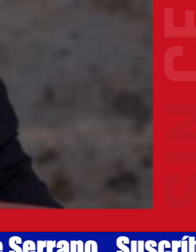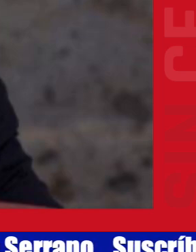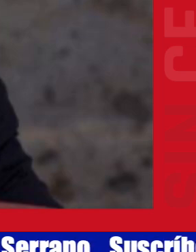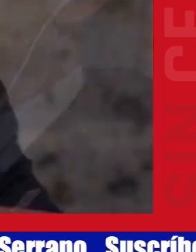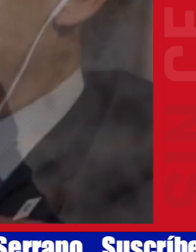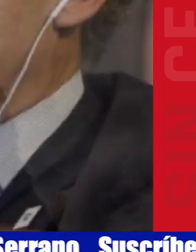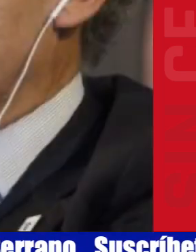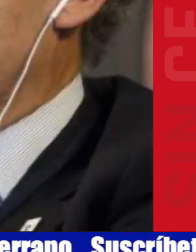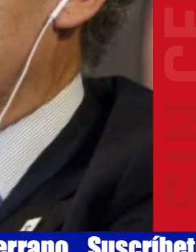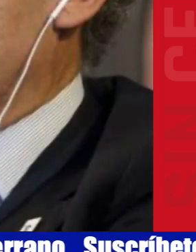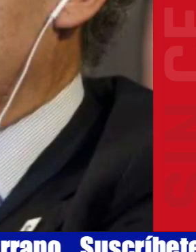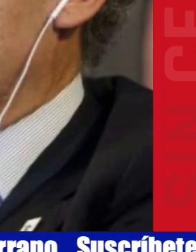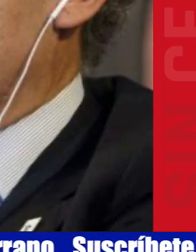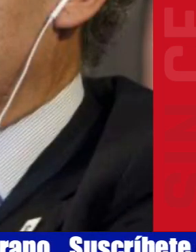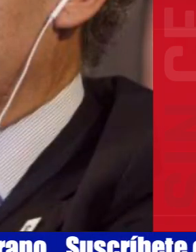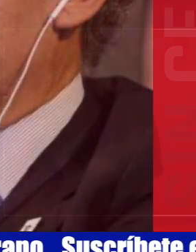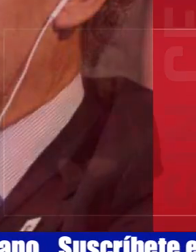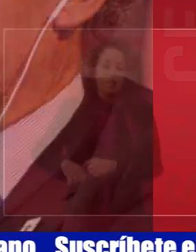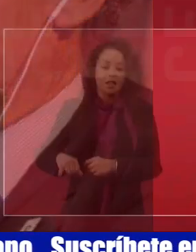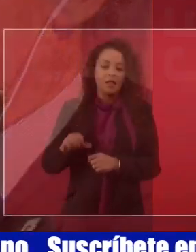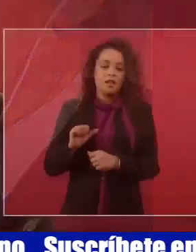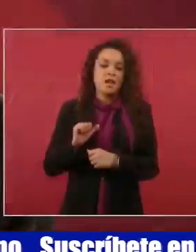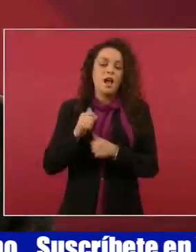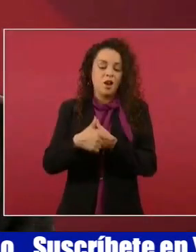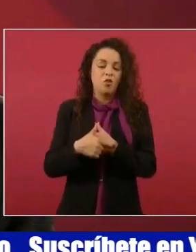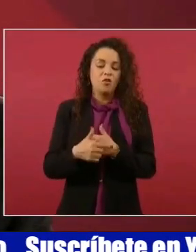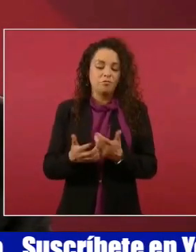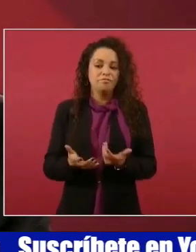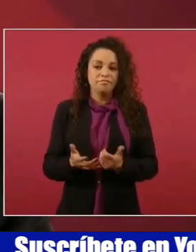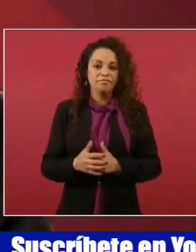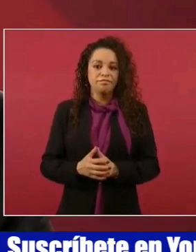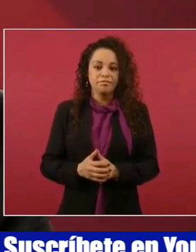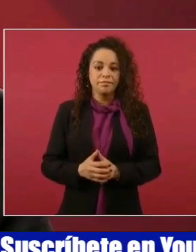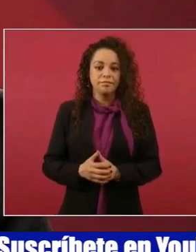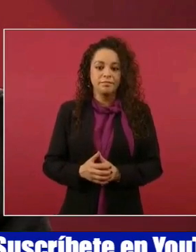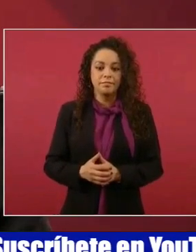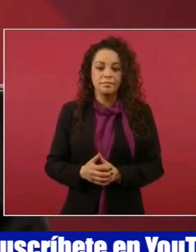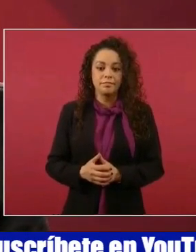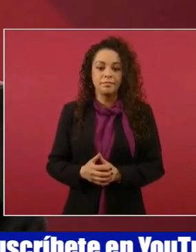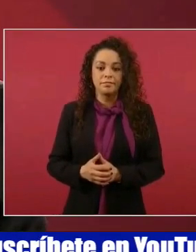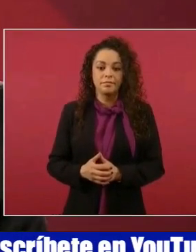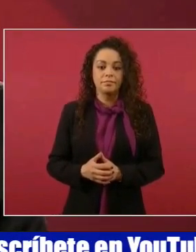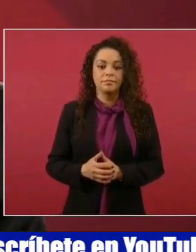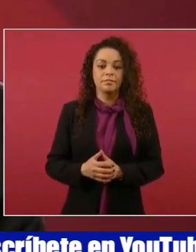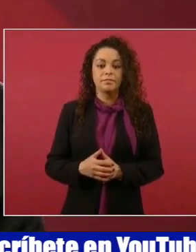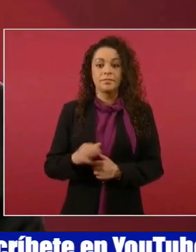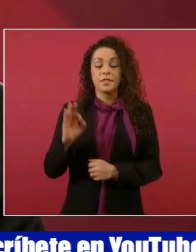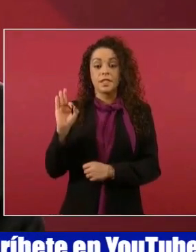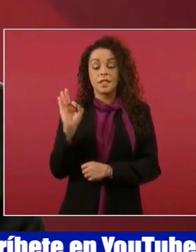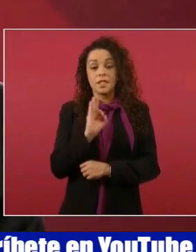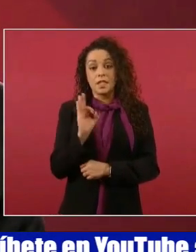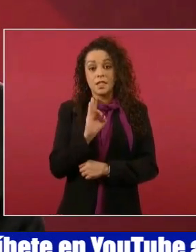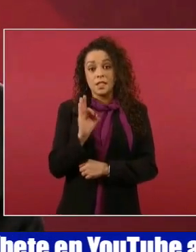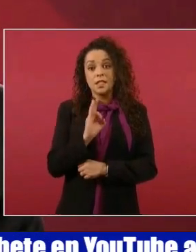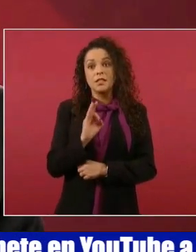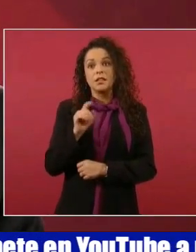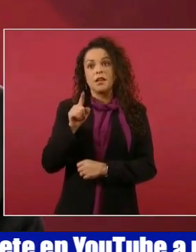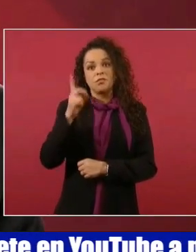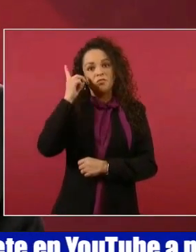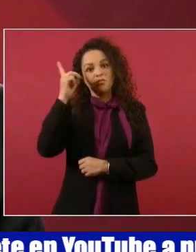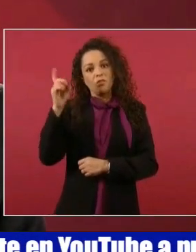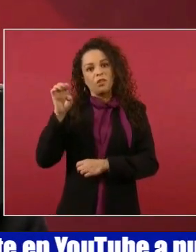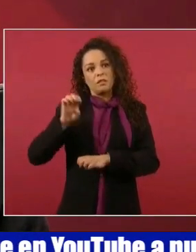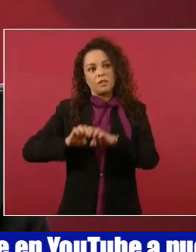blanco. Dijo que el gobierno estaba secuestrado y al servicio de las minorías de la delincuencia convencional y de la delincuencia de cuello